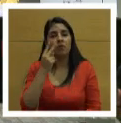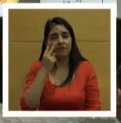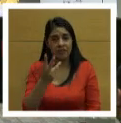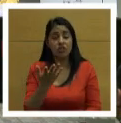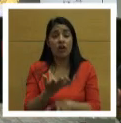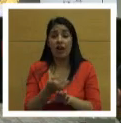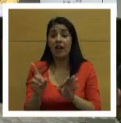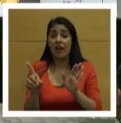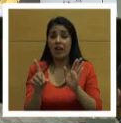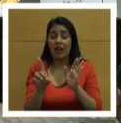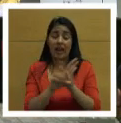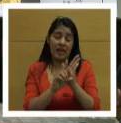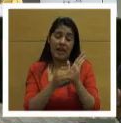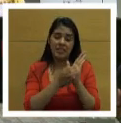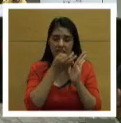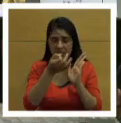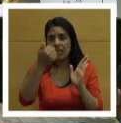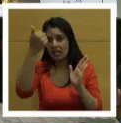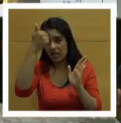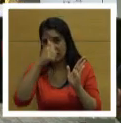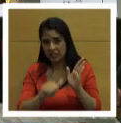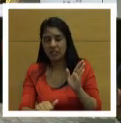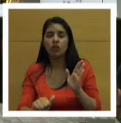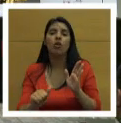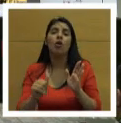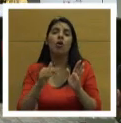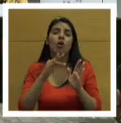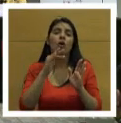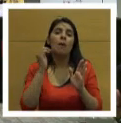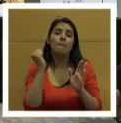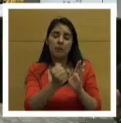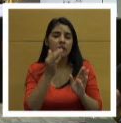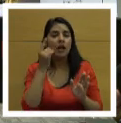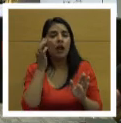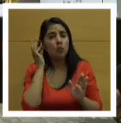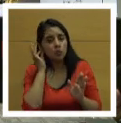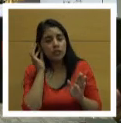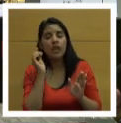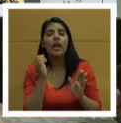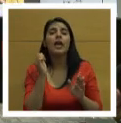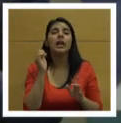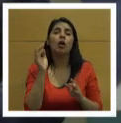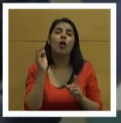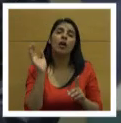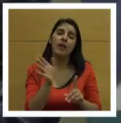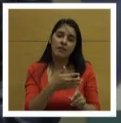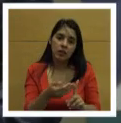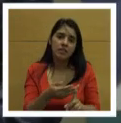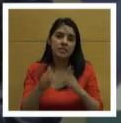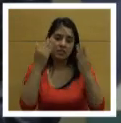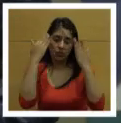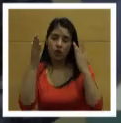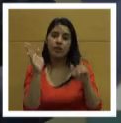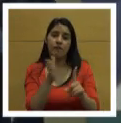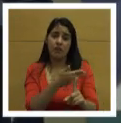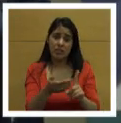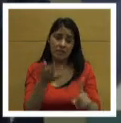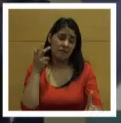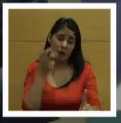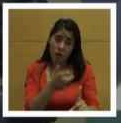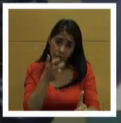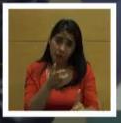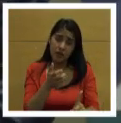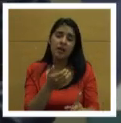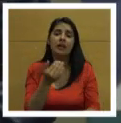se sanciona el femicidio, se sanciona la violencia psicológica, violencia sexual, la violencia física, ¿cierto? También